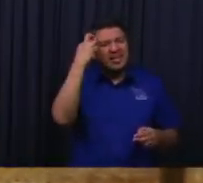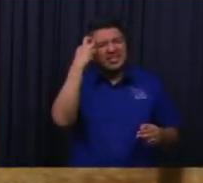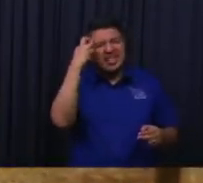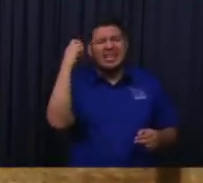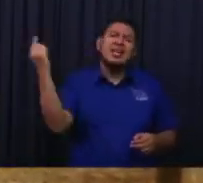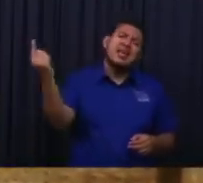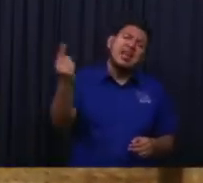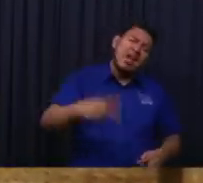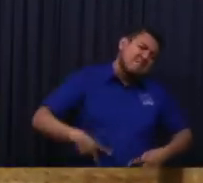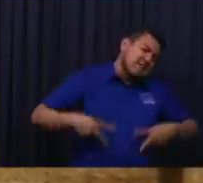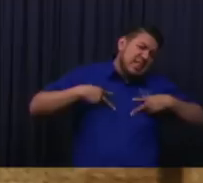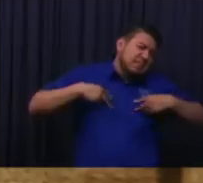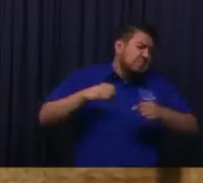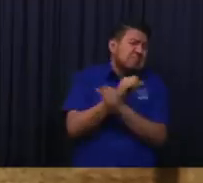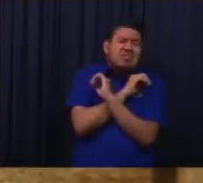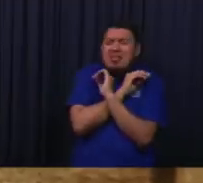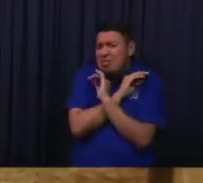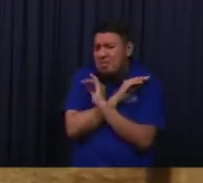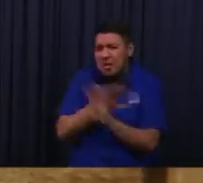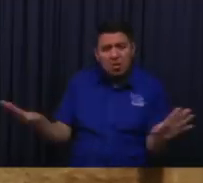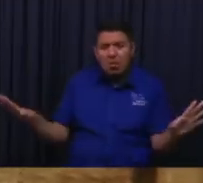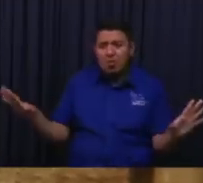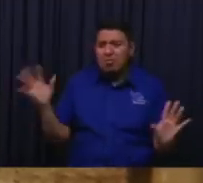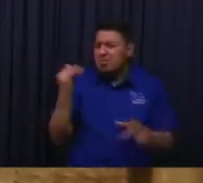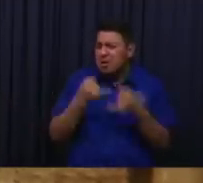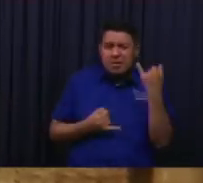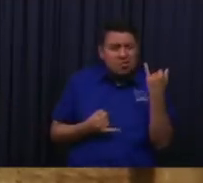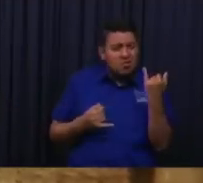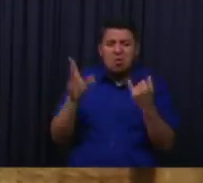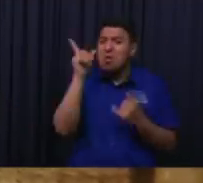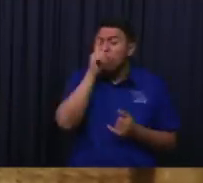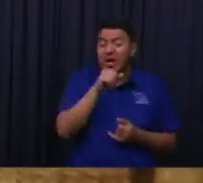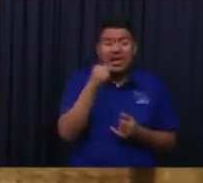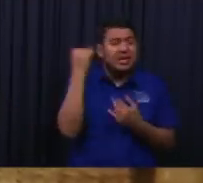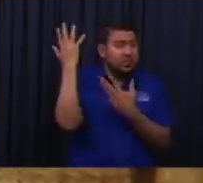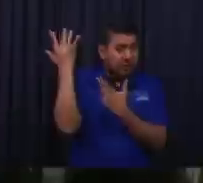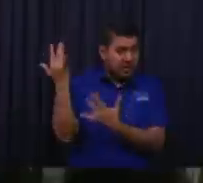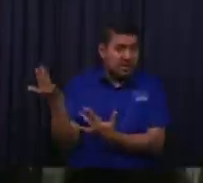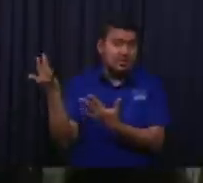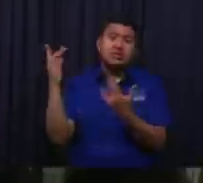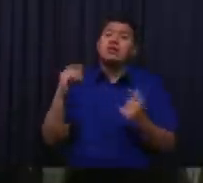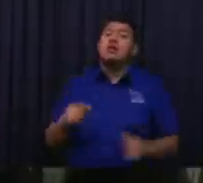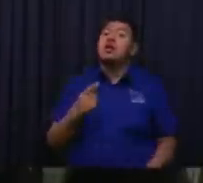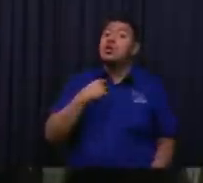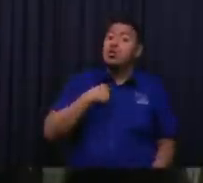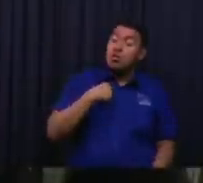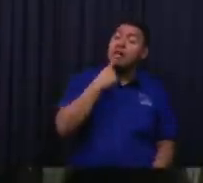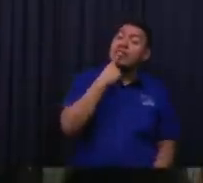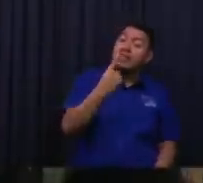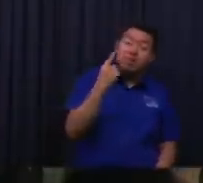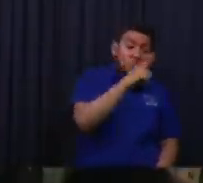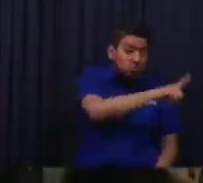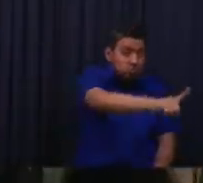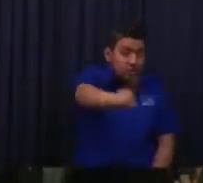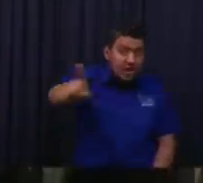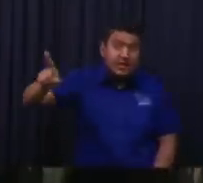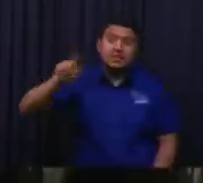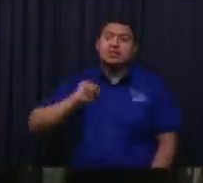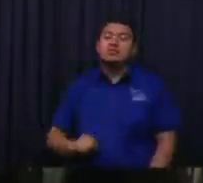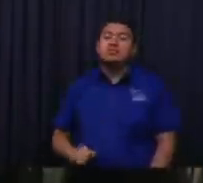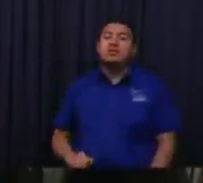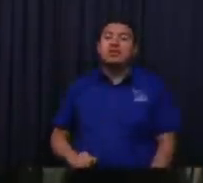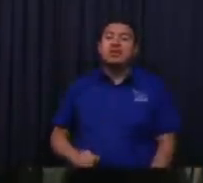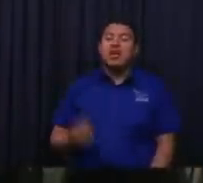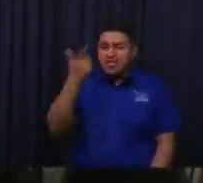terminó todo y que ya no hay esperanza. Eso estamos ministrando desde el servicio anterior. Y yo le digo en el nombre de Jesús que plantar